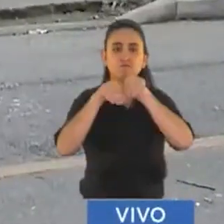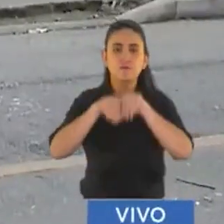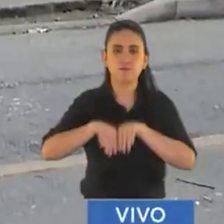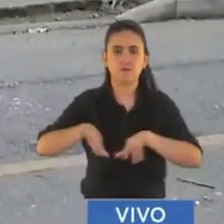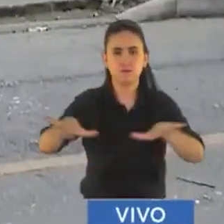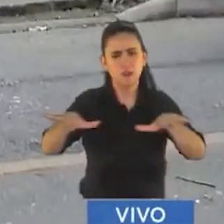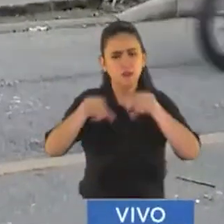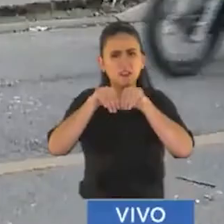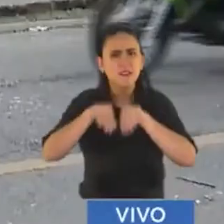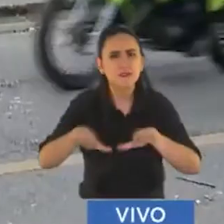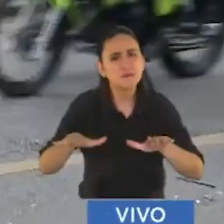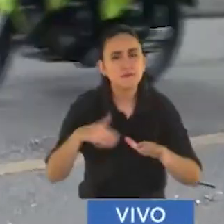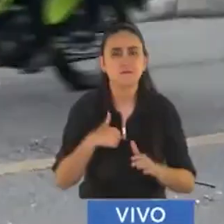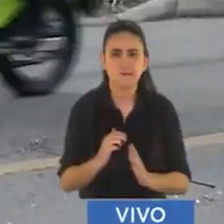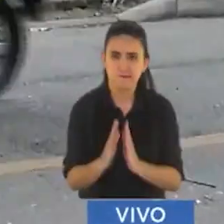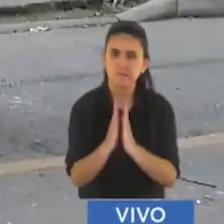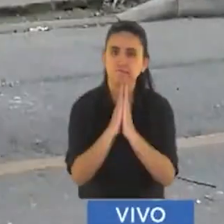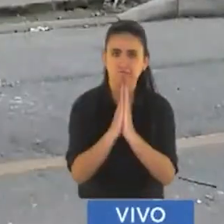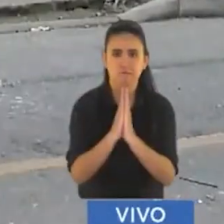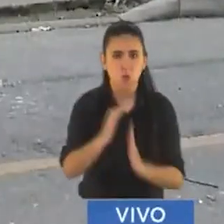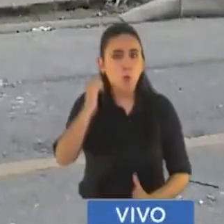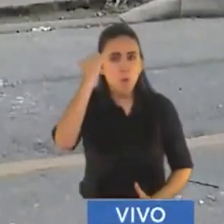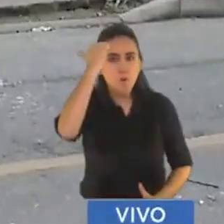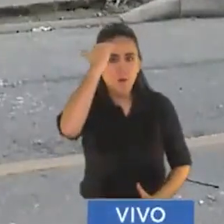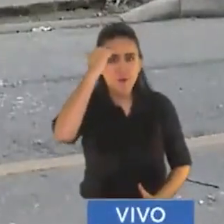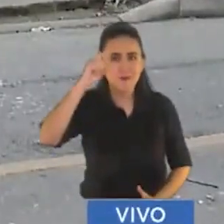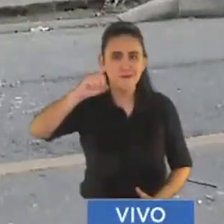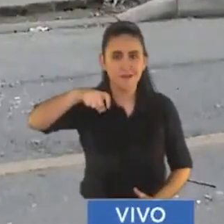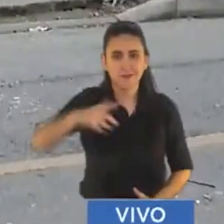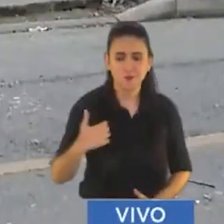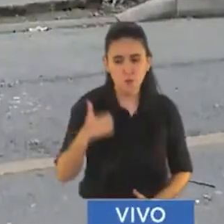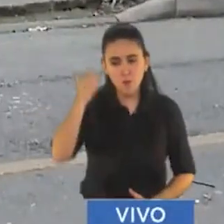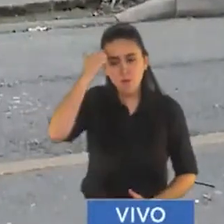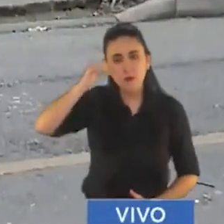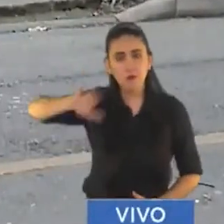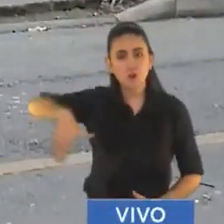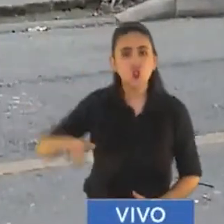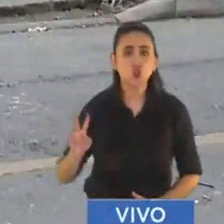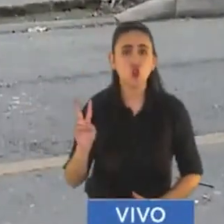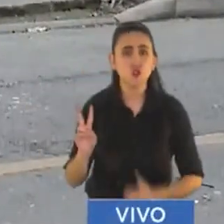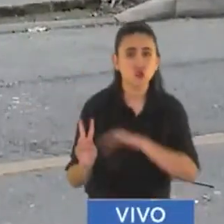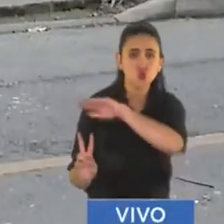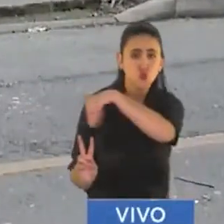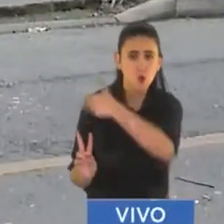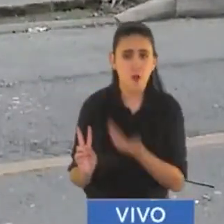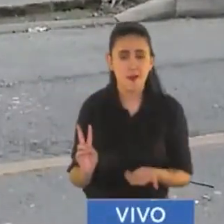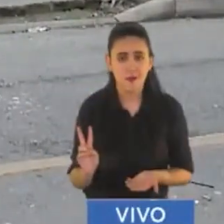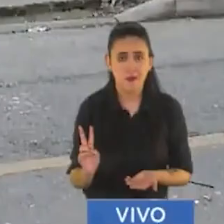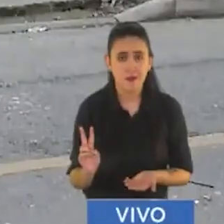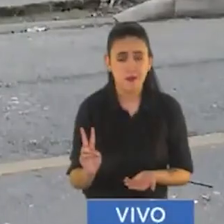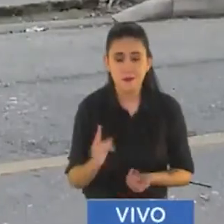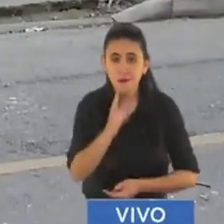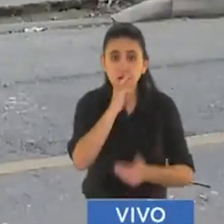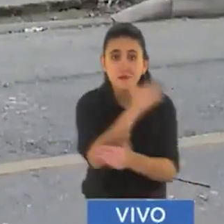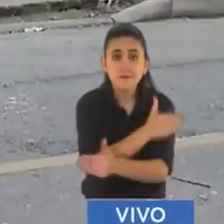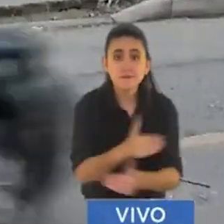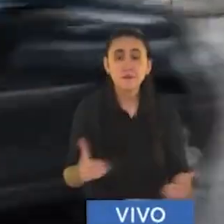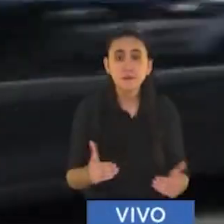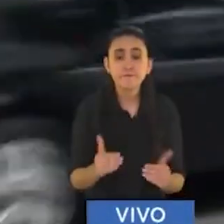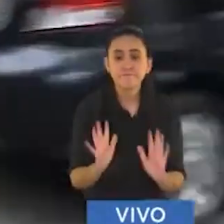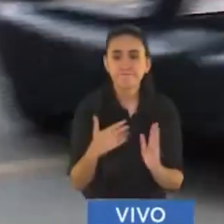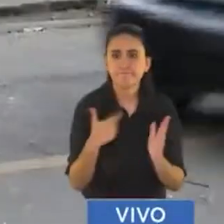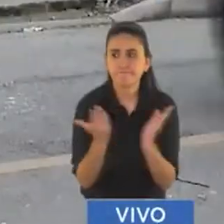para qué Para pedir profesores hacen falta dos lo más grave del asunto es que los estudiantes están teniendo que